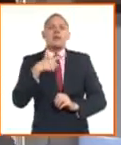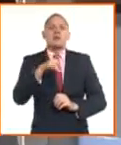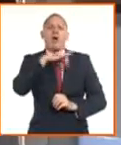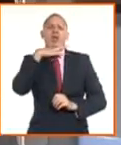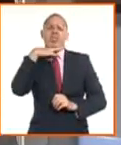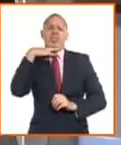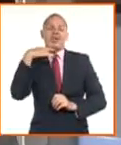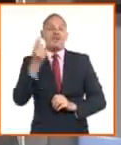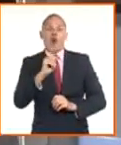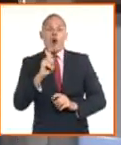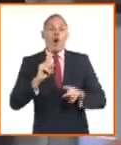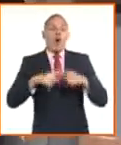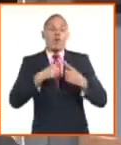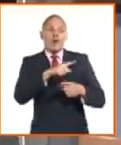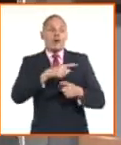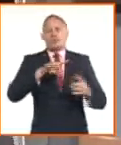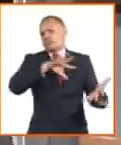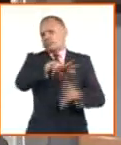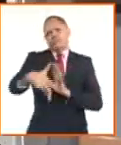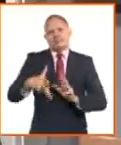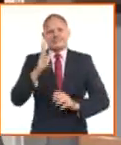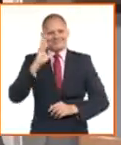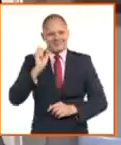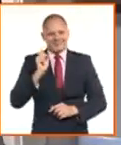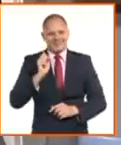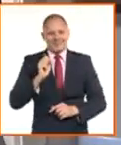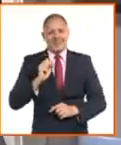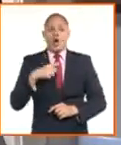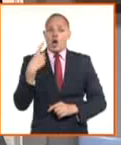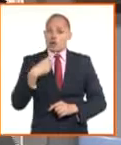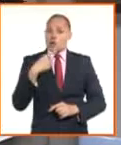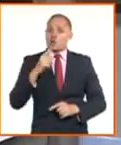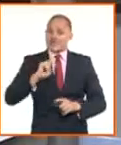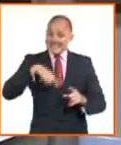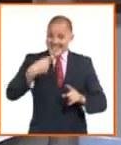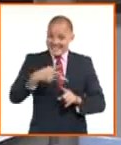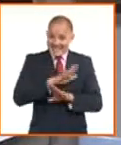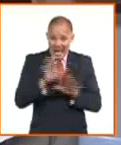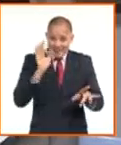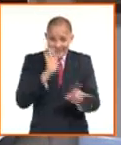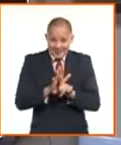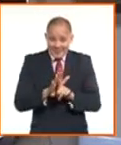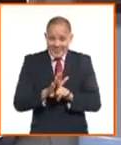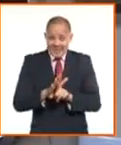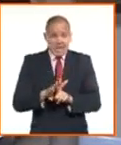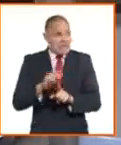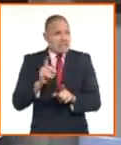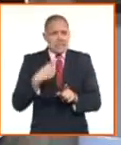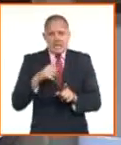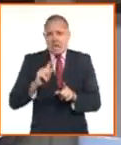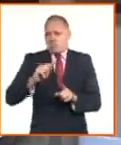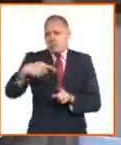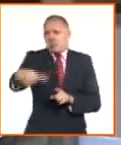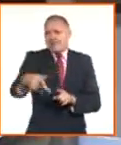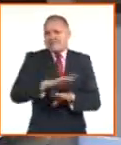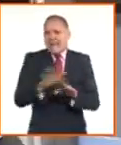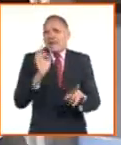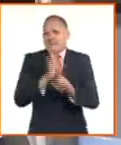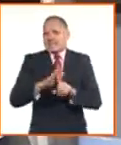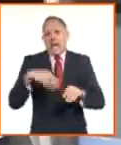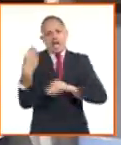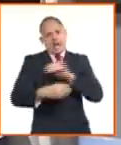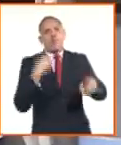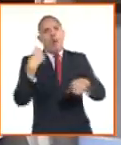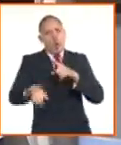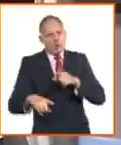queremos estabilizar el tipo de cambio y tener ese instrumento de política monetaria también para el manejo de la economía. No es que el tipo de cambio, no es venir aquí a explicar,